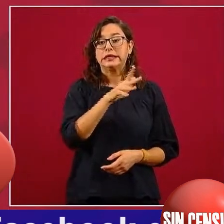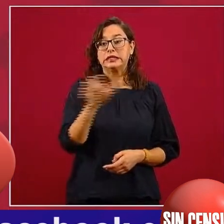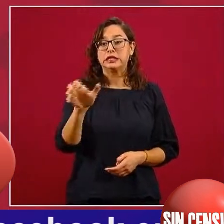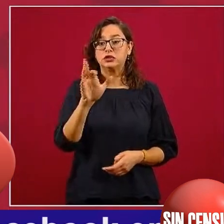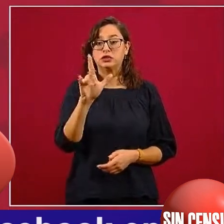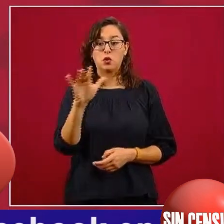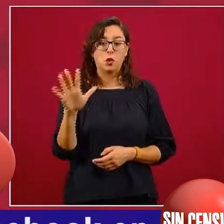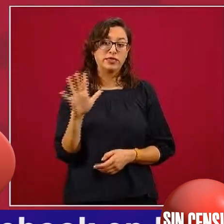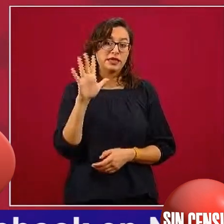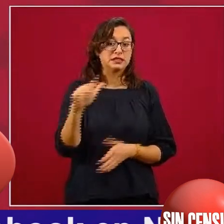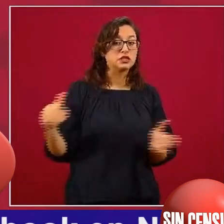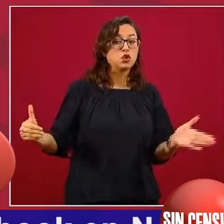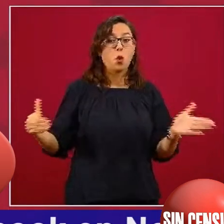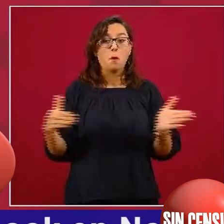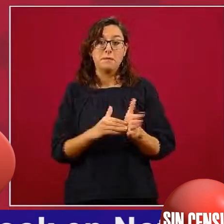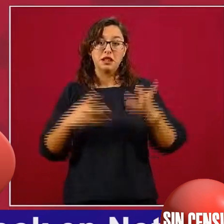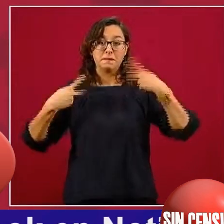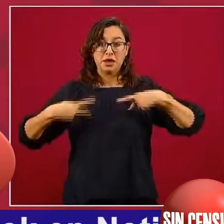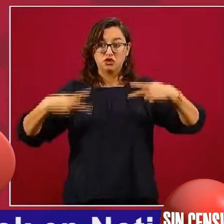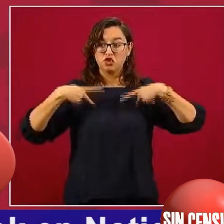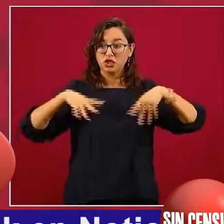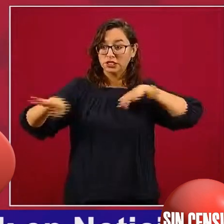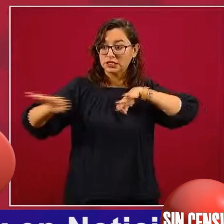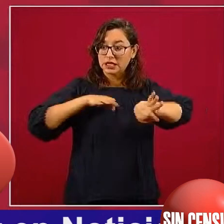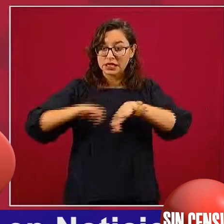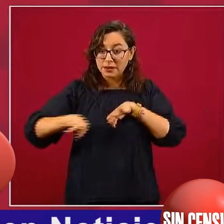555,000 empleos.